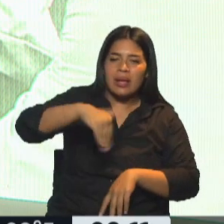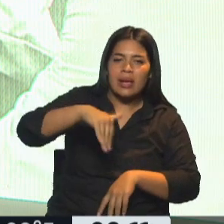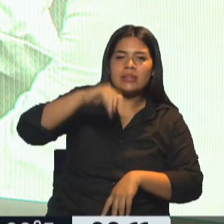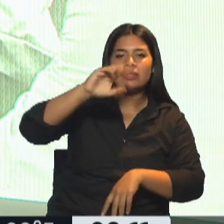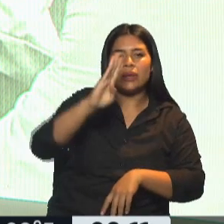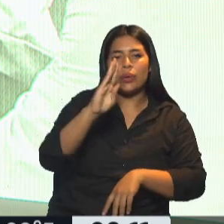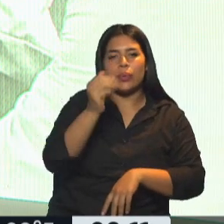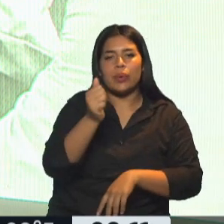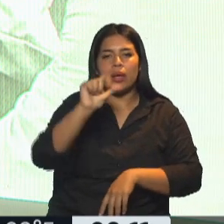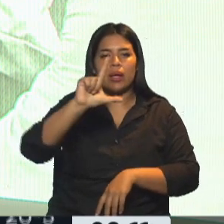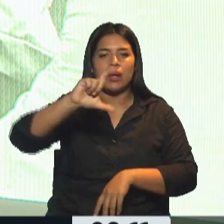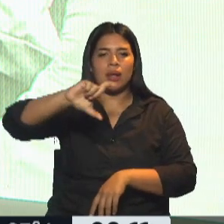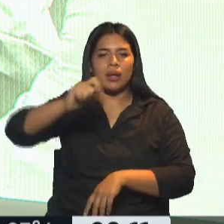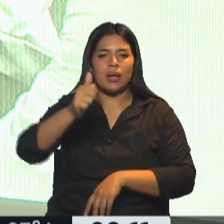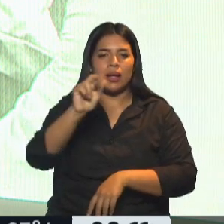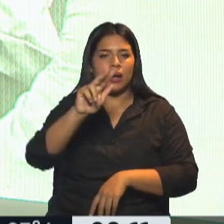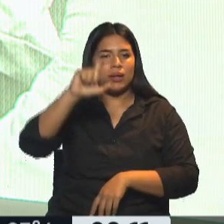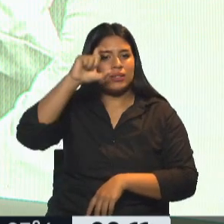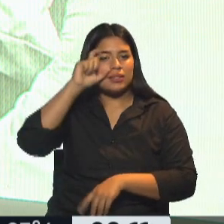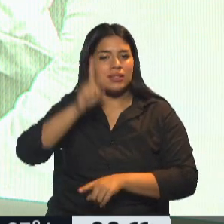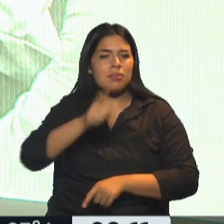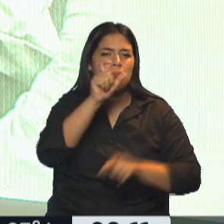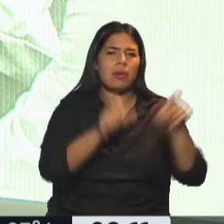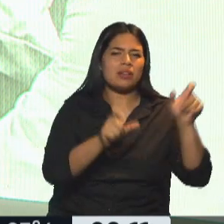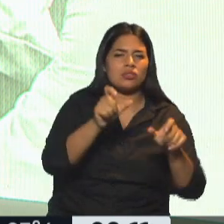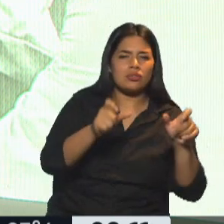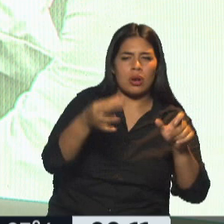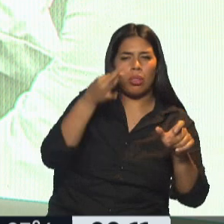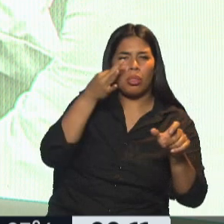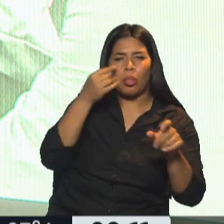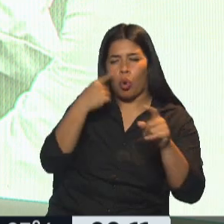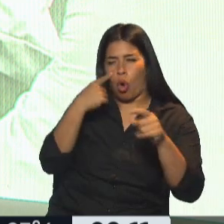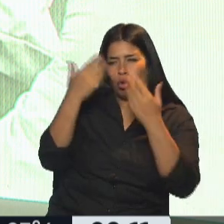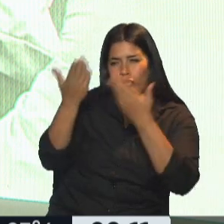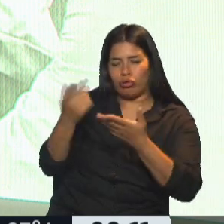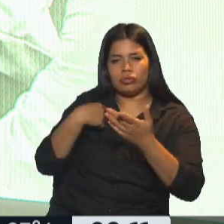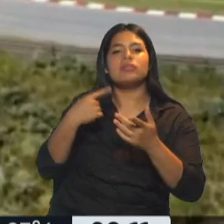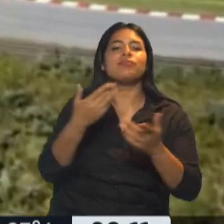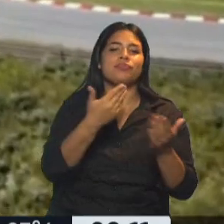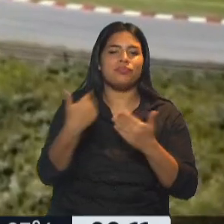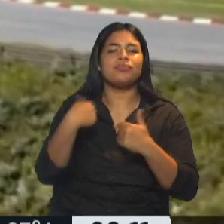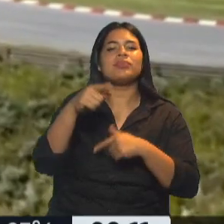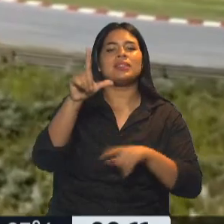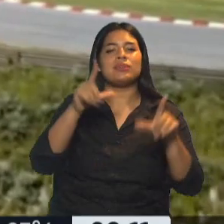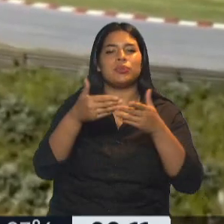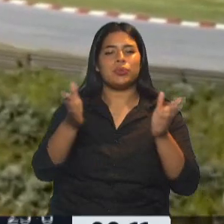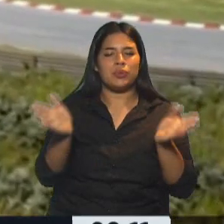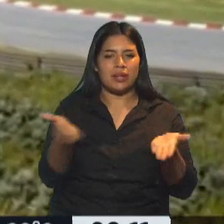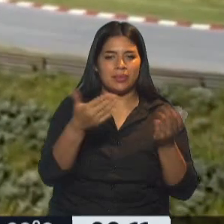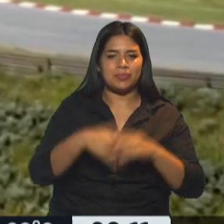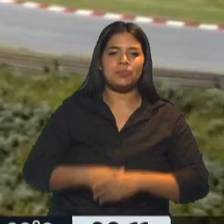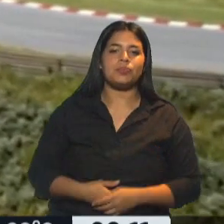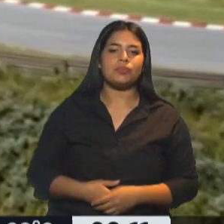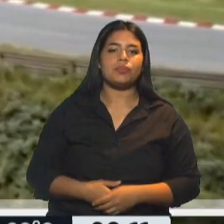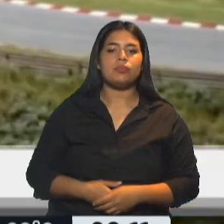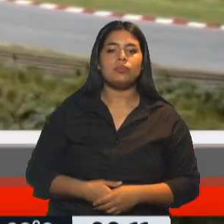las vivencias de aquellos que conocieron a Fangio, todo ese trabajo del equipo de Televisión Pública con Maxi Steinmann. El homenaje a la leyenda